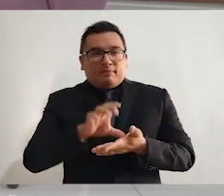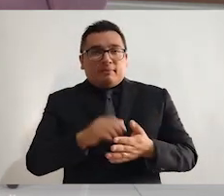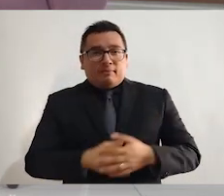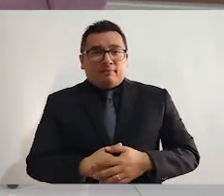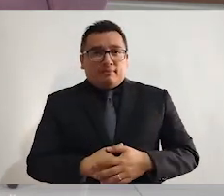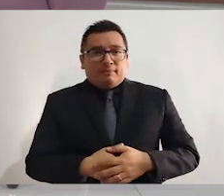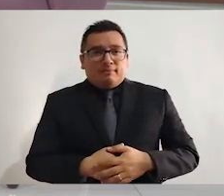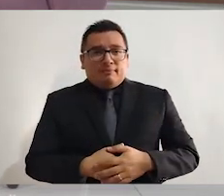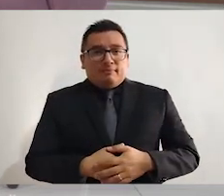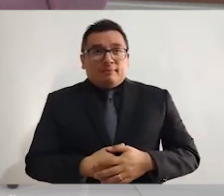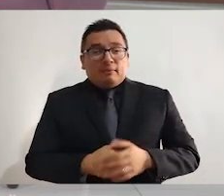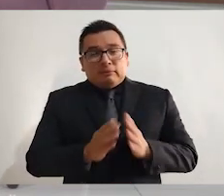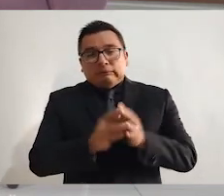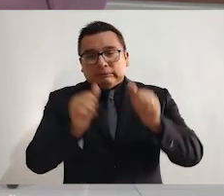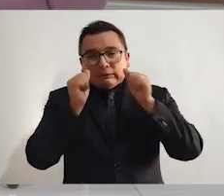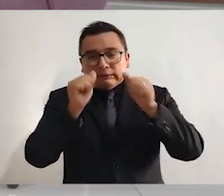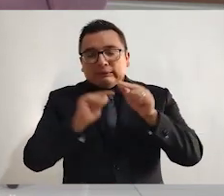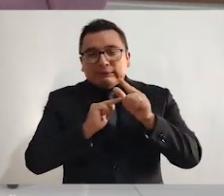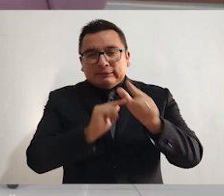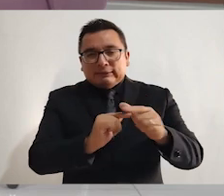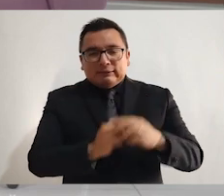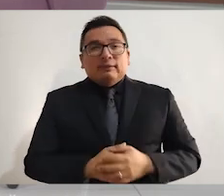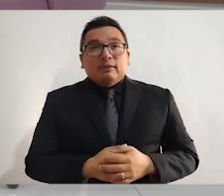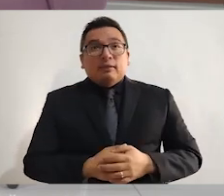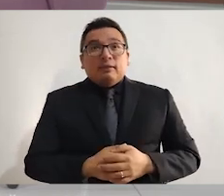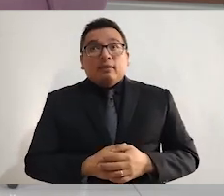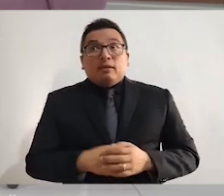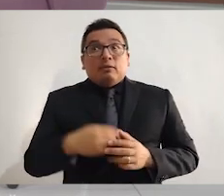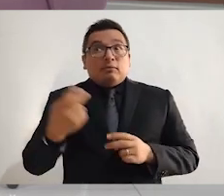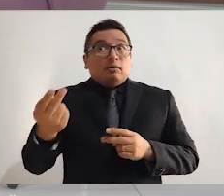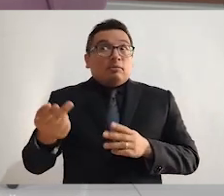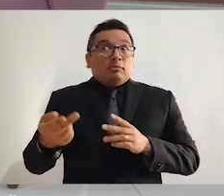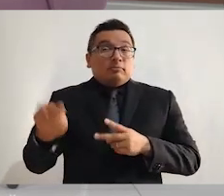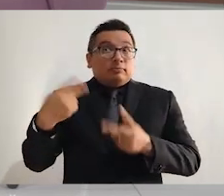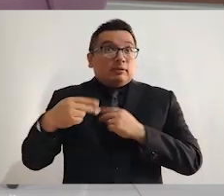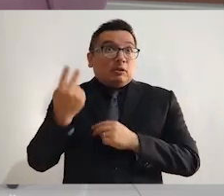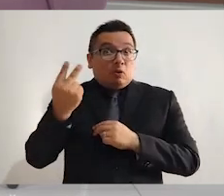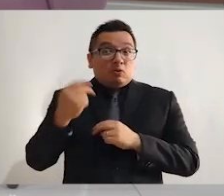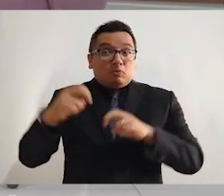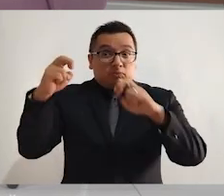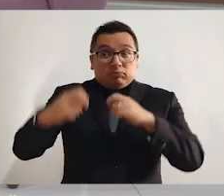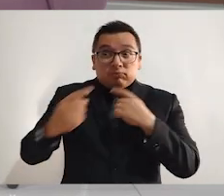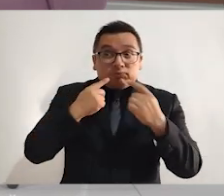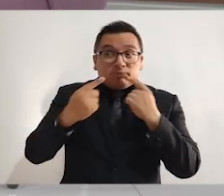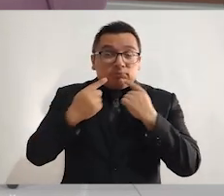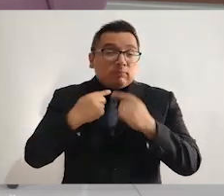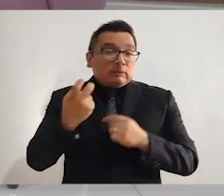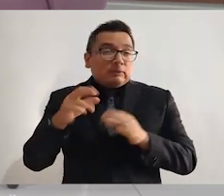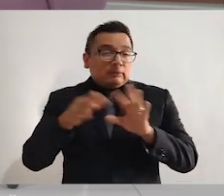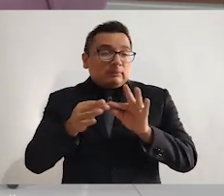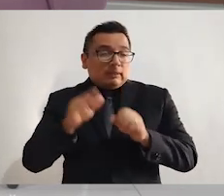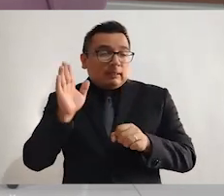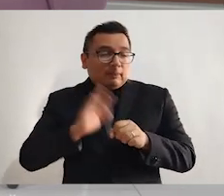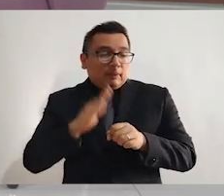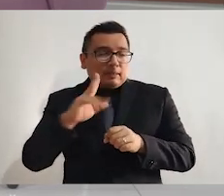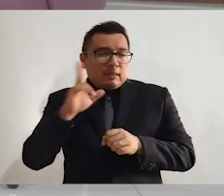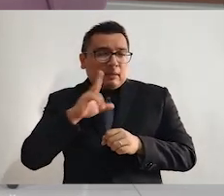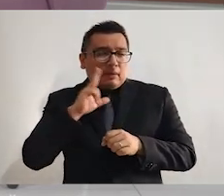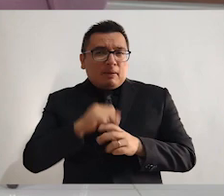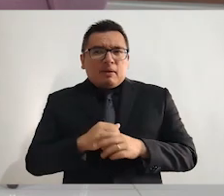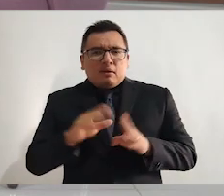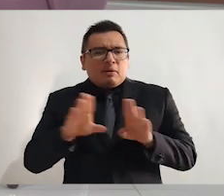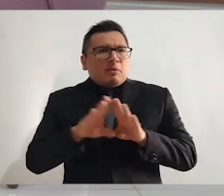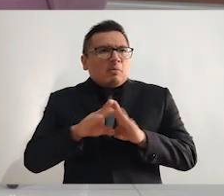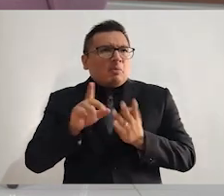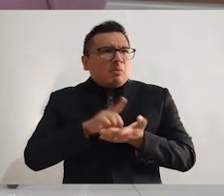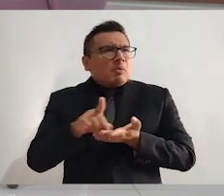tipo de discapacidad. No se vaya, no le cambie. Dos invitadas muy especiales están aquí con nosotros para platicarnos un poquito más de cómo se